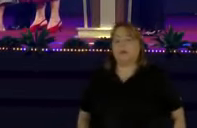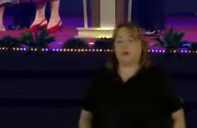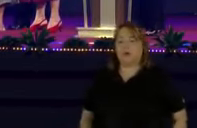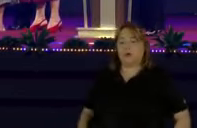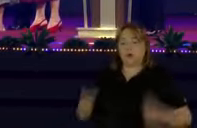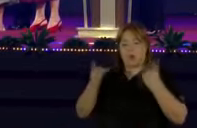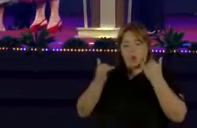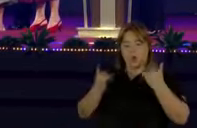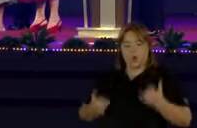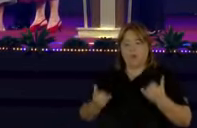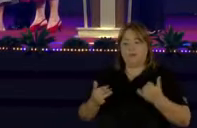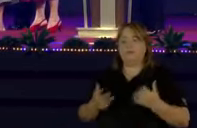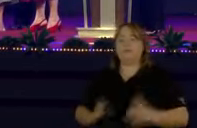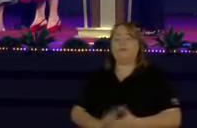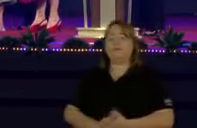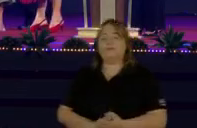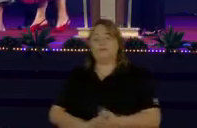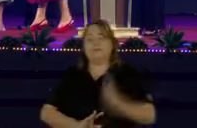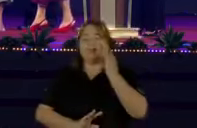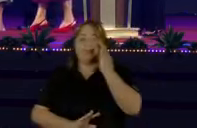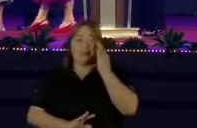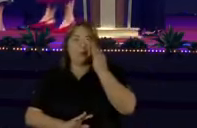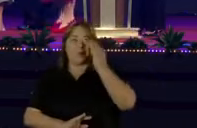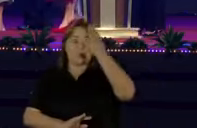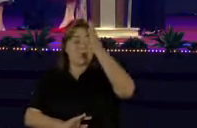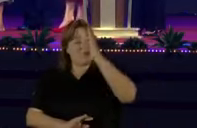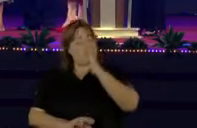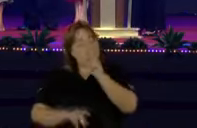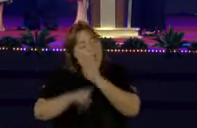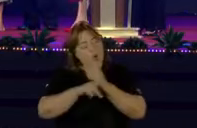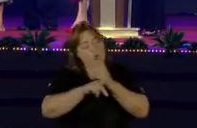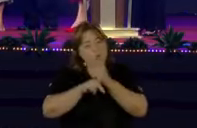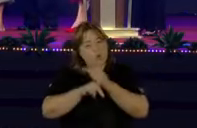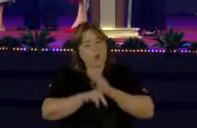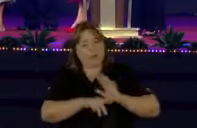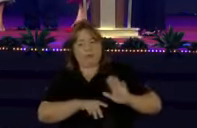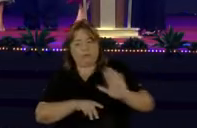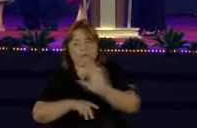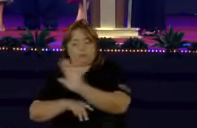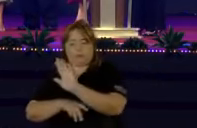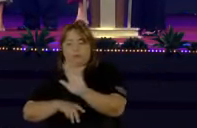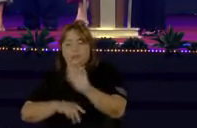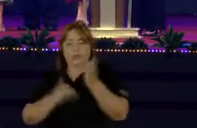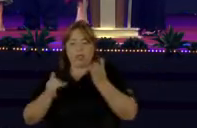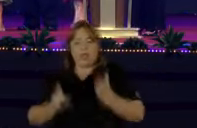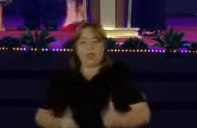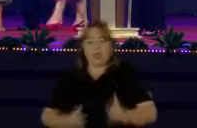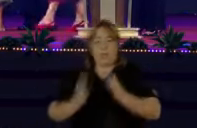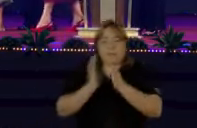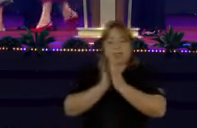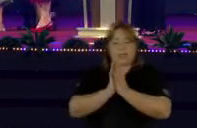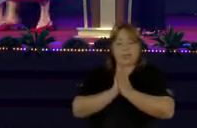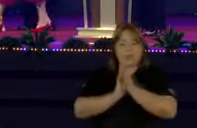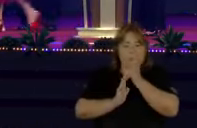con esta práctica, ¿verdad? Porque nosotros sabemos que Dios es quien los cuida. Le vamos a pedir a los padres de Nicolás,